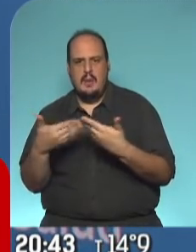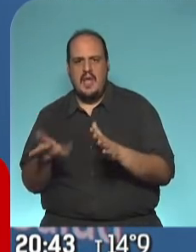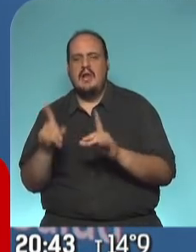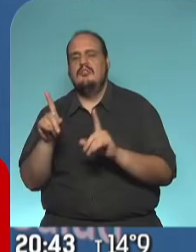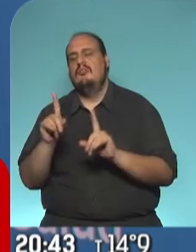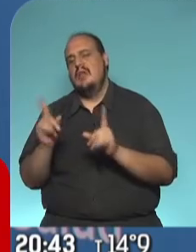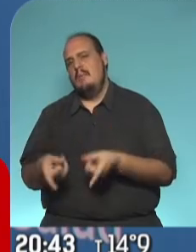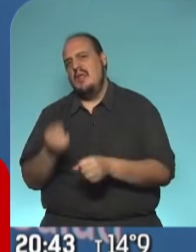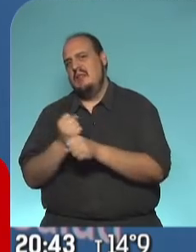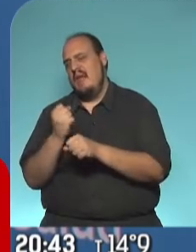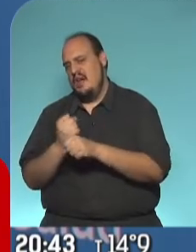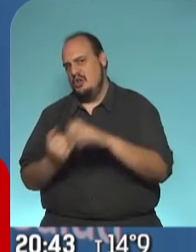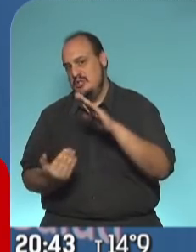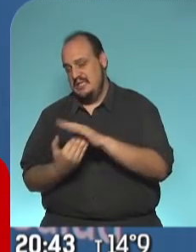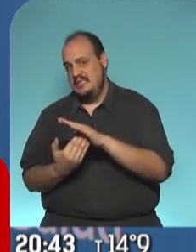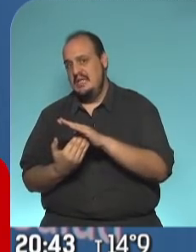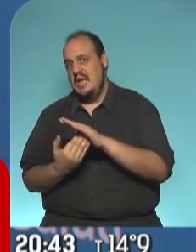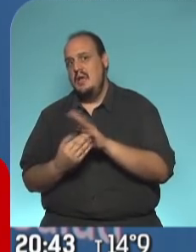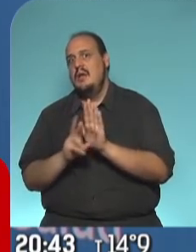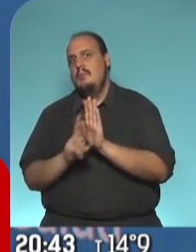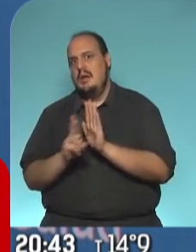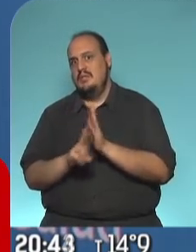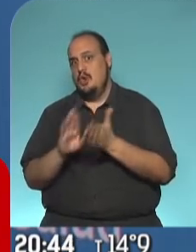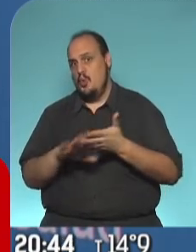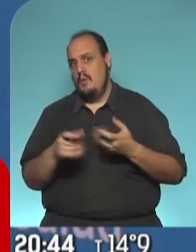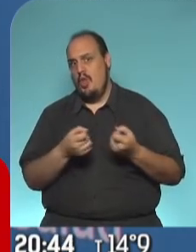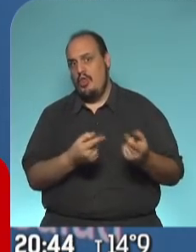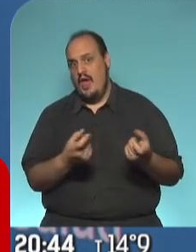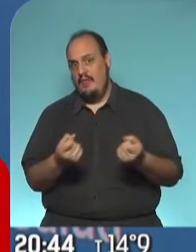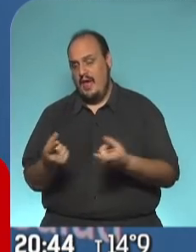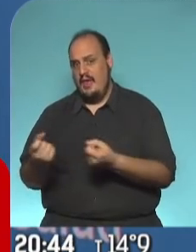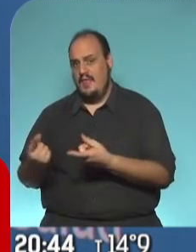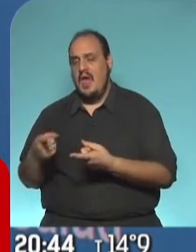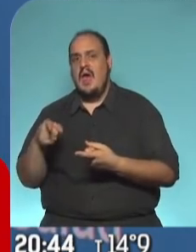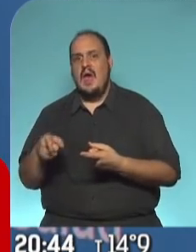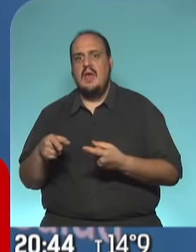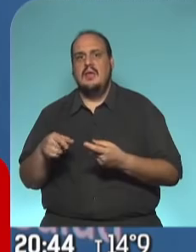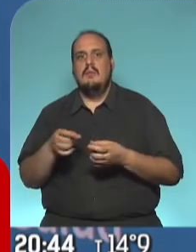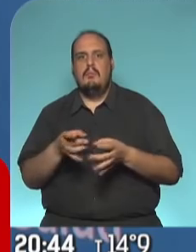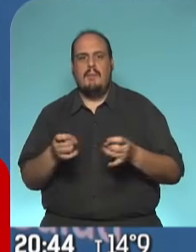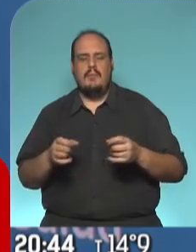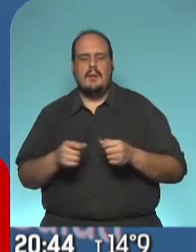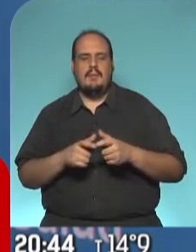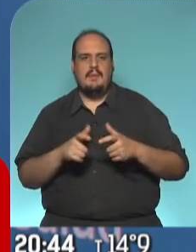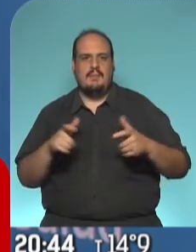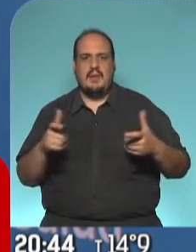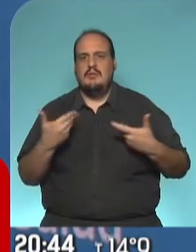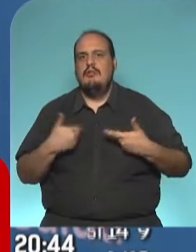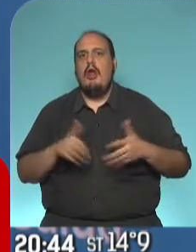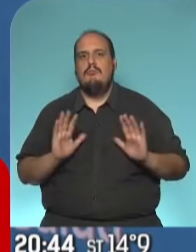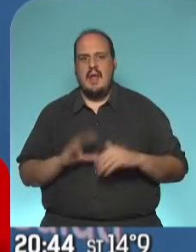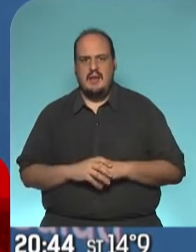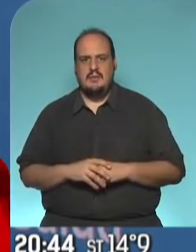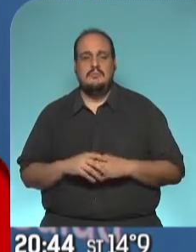como estuvieron siempre, que se han autorizado, genera que se vaya produciendo un aumento en la cantidad de casos. El